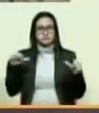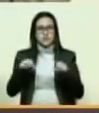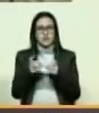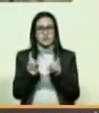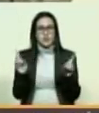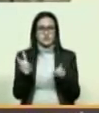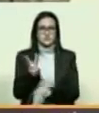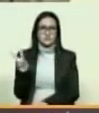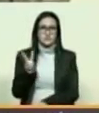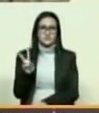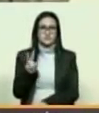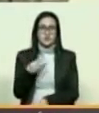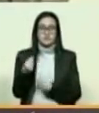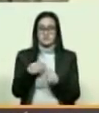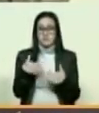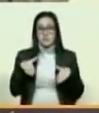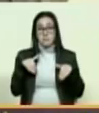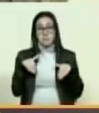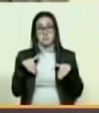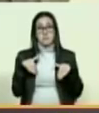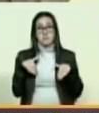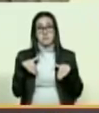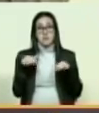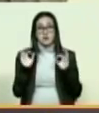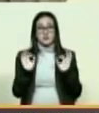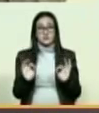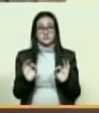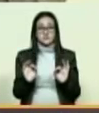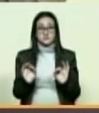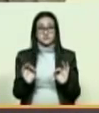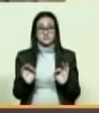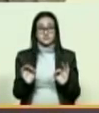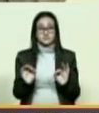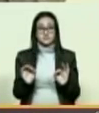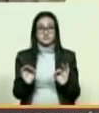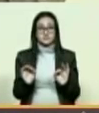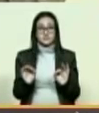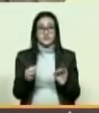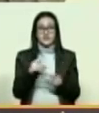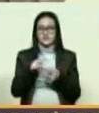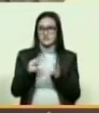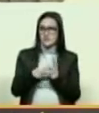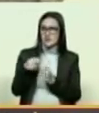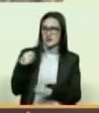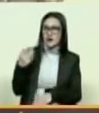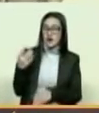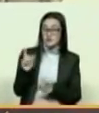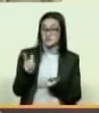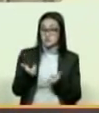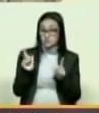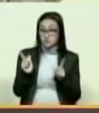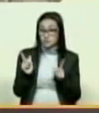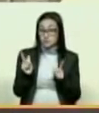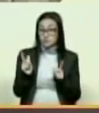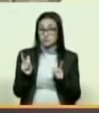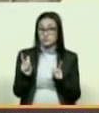democracia venezolana sin hacer nada. Esta declaración concretamente, ¿es una luz verde a algún otro tipo de